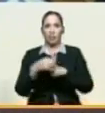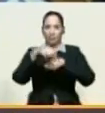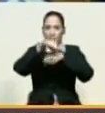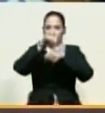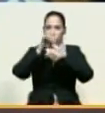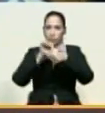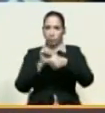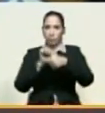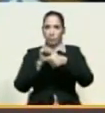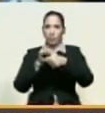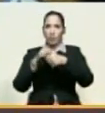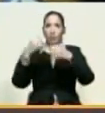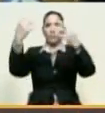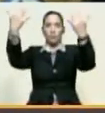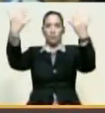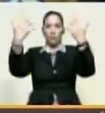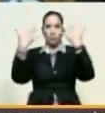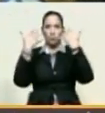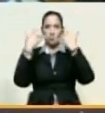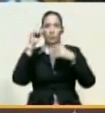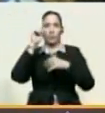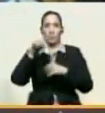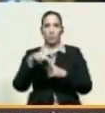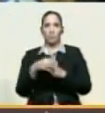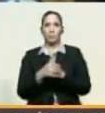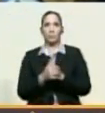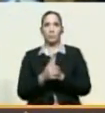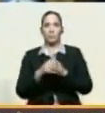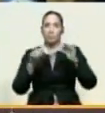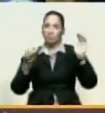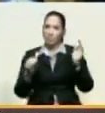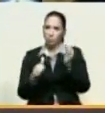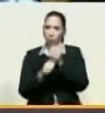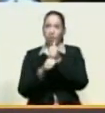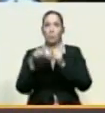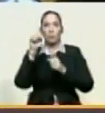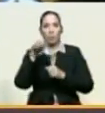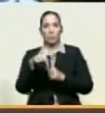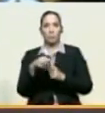aires acondicionados faltantes del hospital. Encontramos igualmente